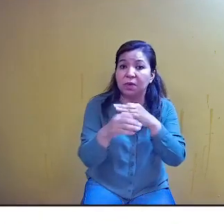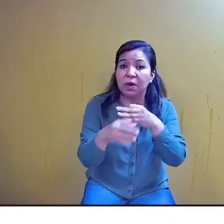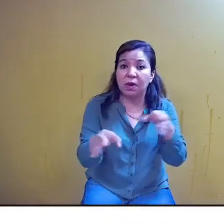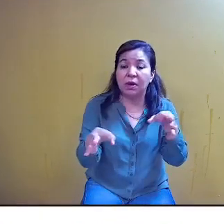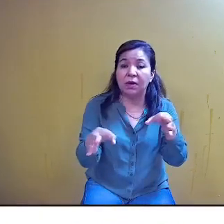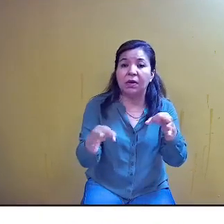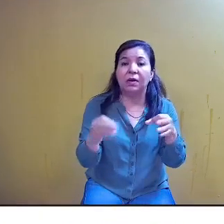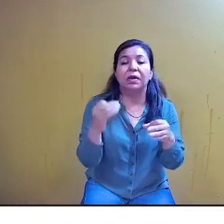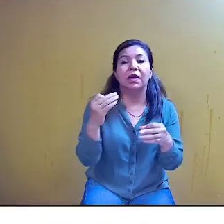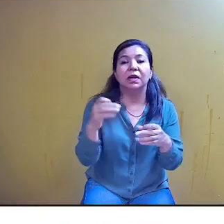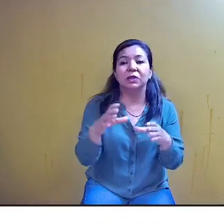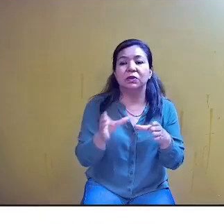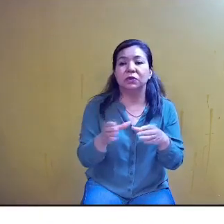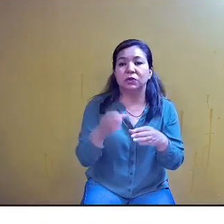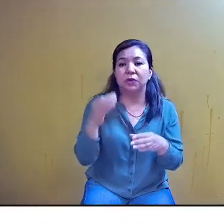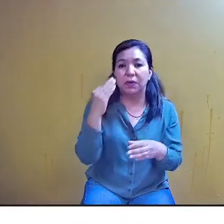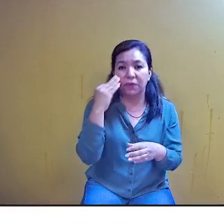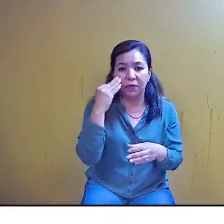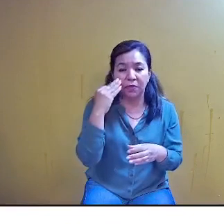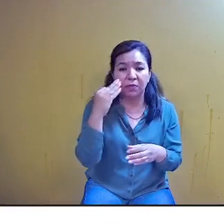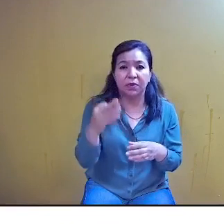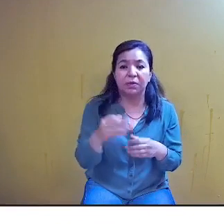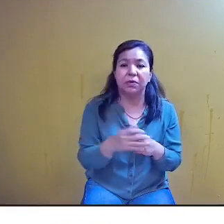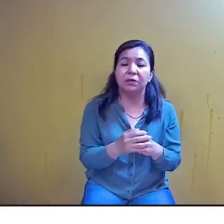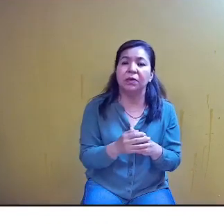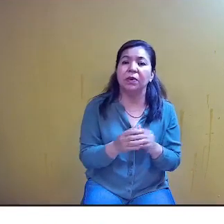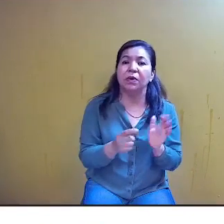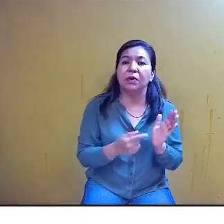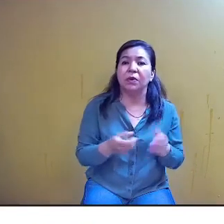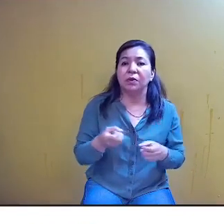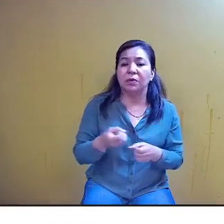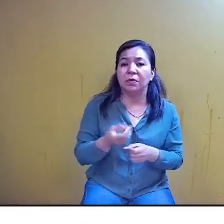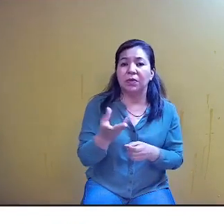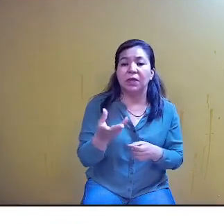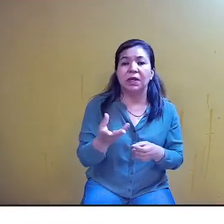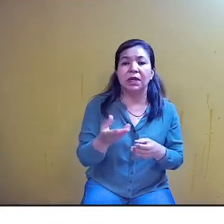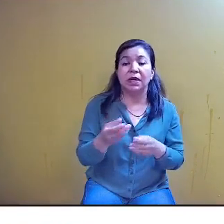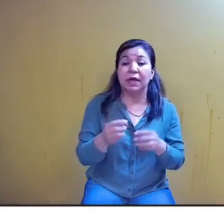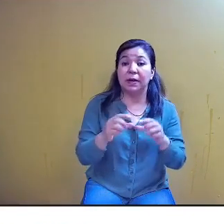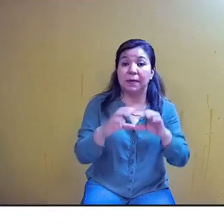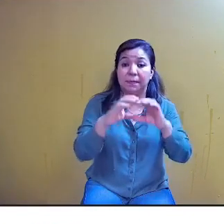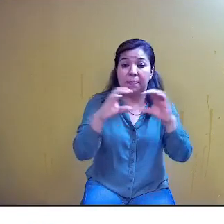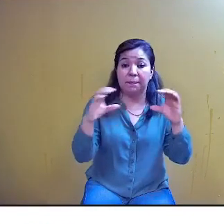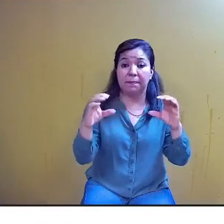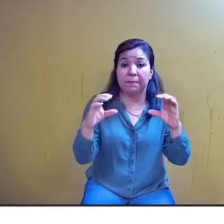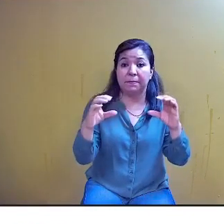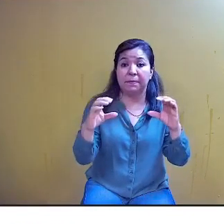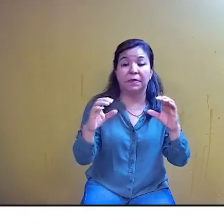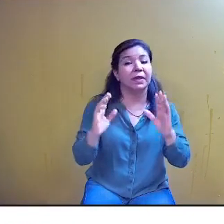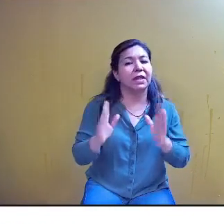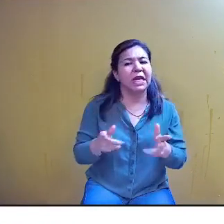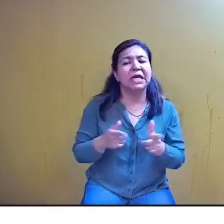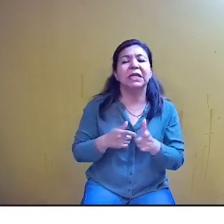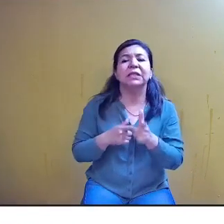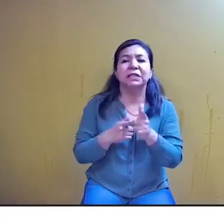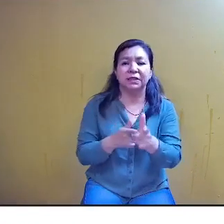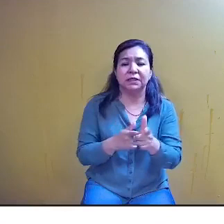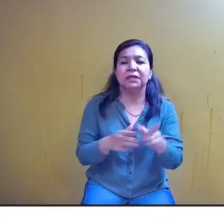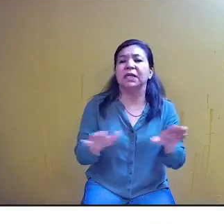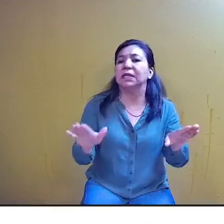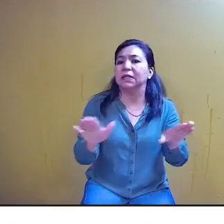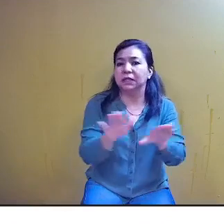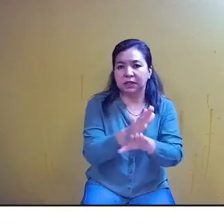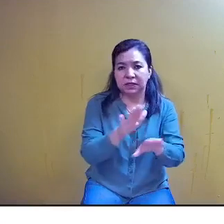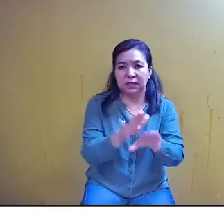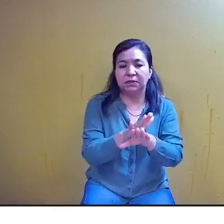comunidades respectivamente, en las que publicó las frases: está garantizada la continuidad con cambio en los gobiernos de Morena